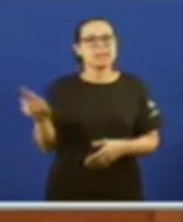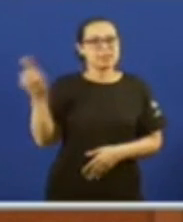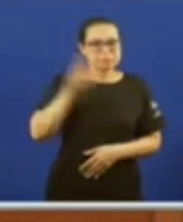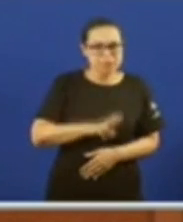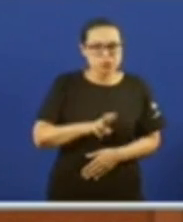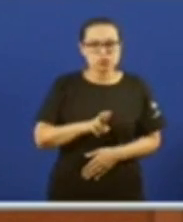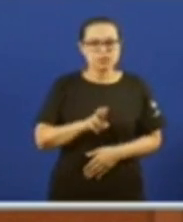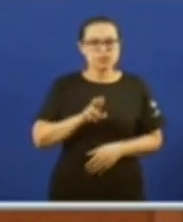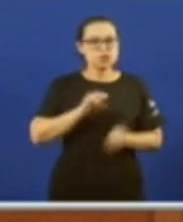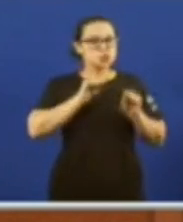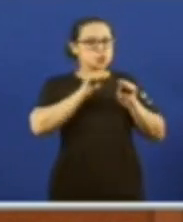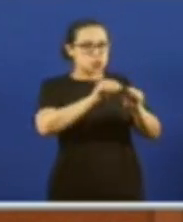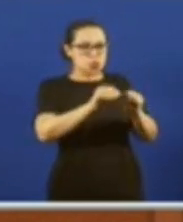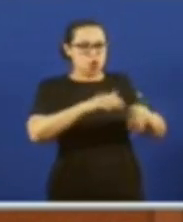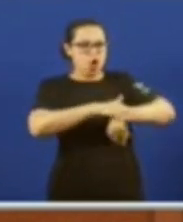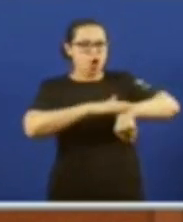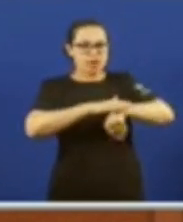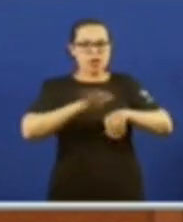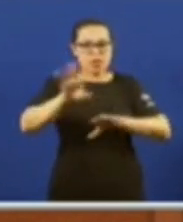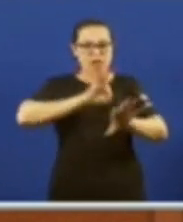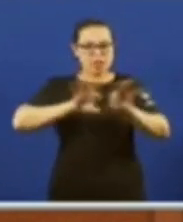as decisións que adoptou o seu goberno.